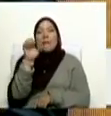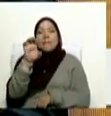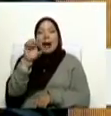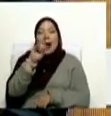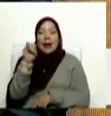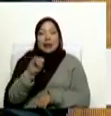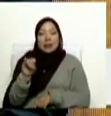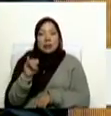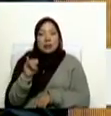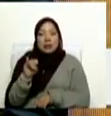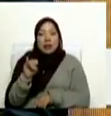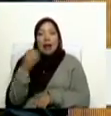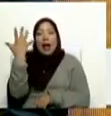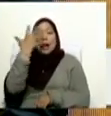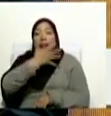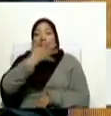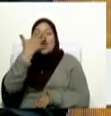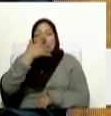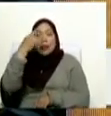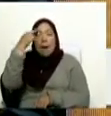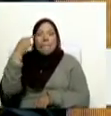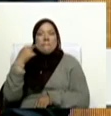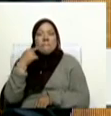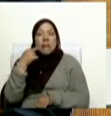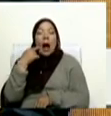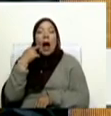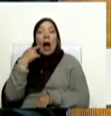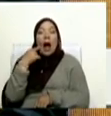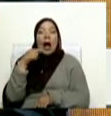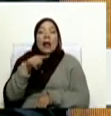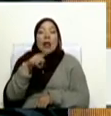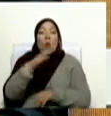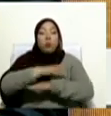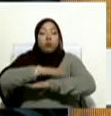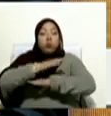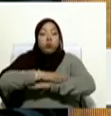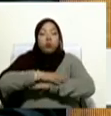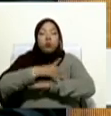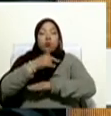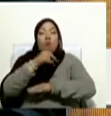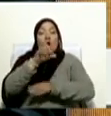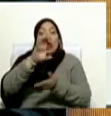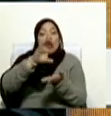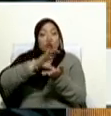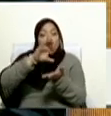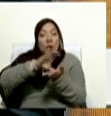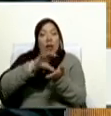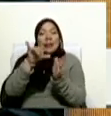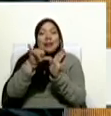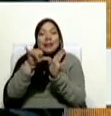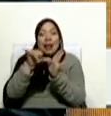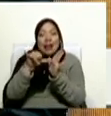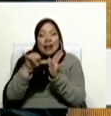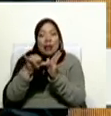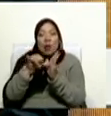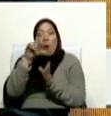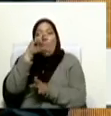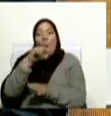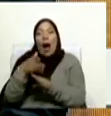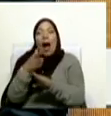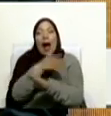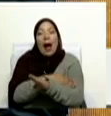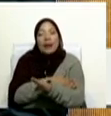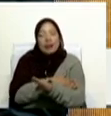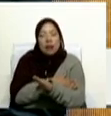plaza sino que impidió cualquier ofensiva de Morales José Tomás Morales sobre las ciudades vecinas durante el año anterior de